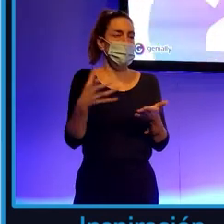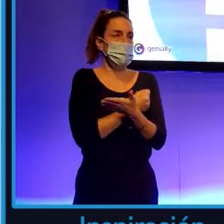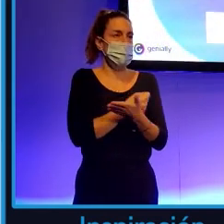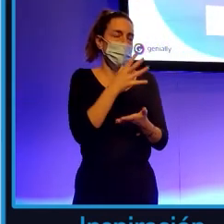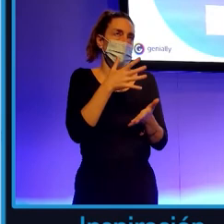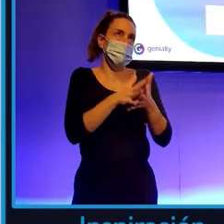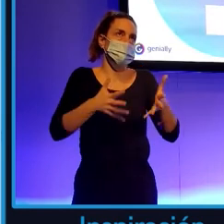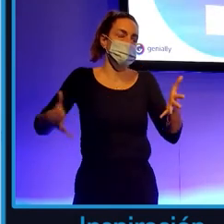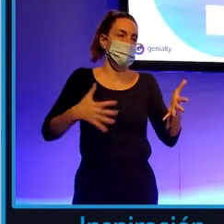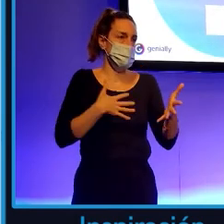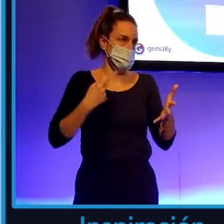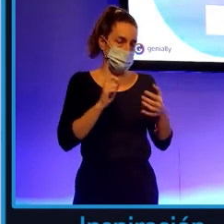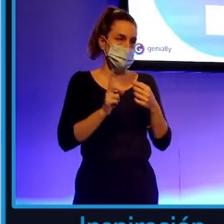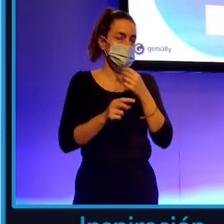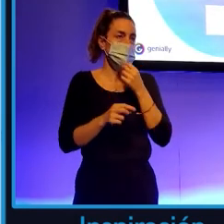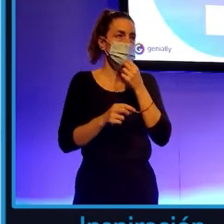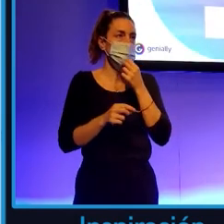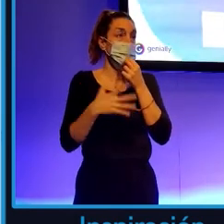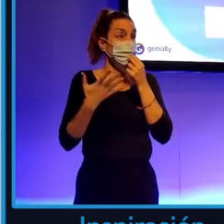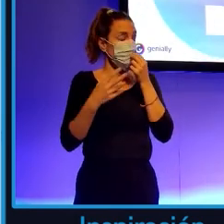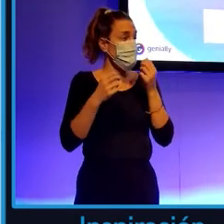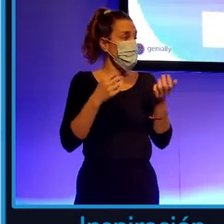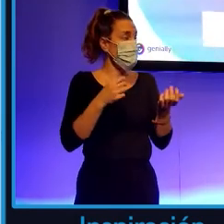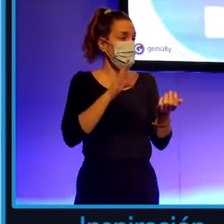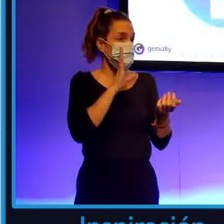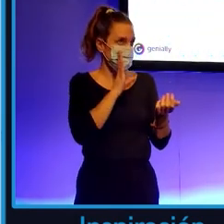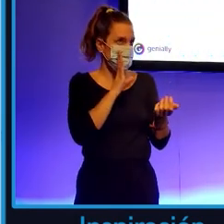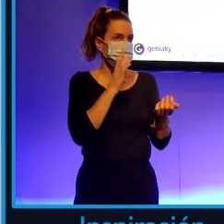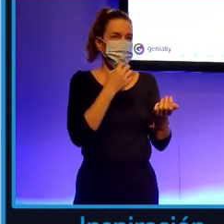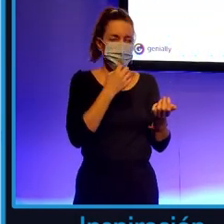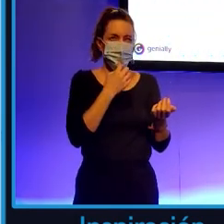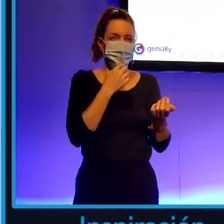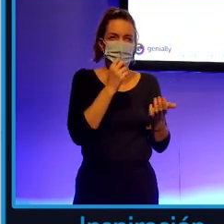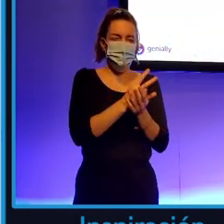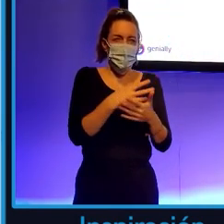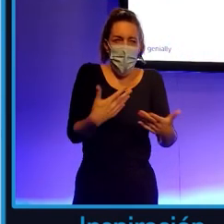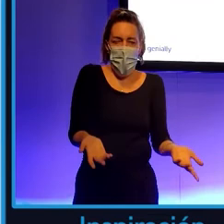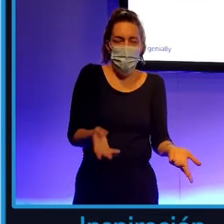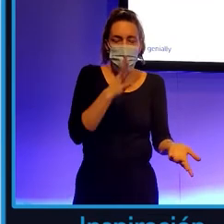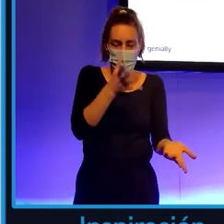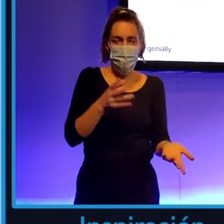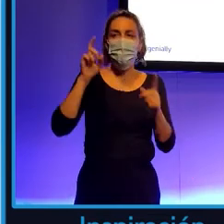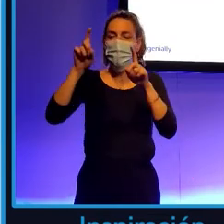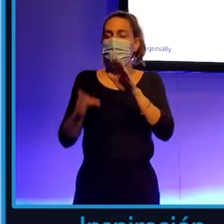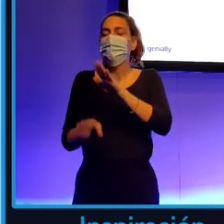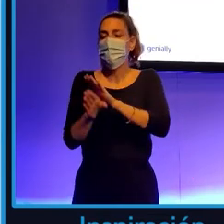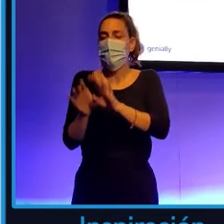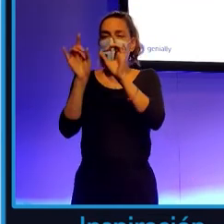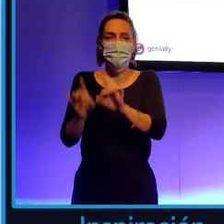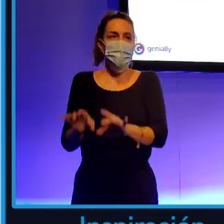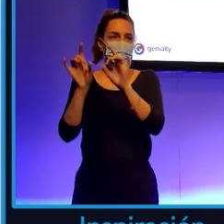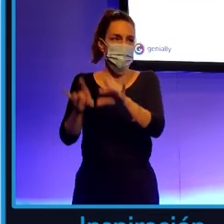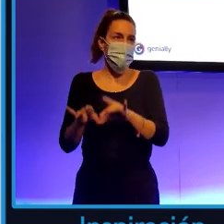quiero extender ahí bueno y cuál es el reto si les estoy diciendo que les seguimos educando igual no que tenemos el sistema educativo